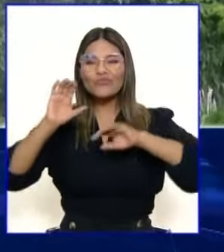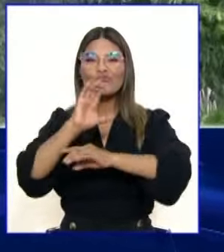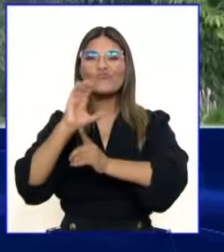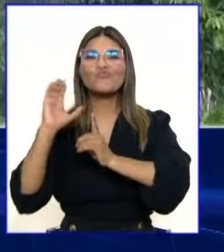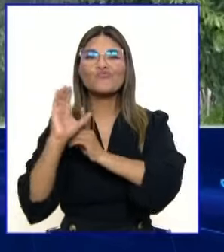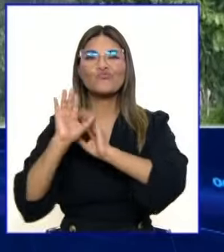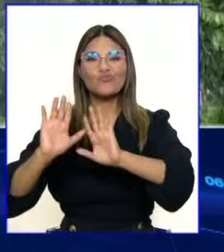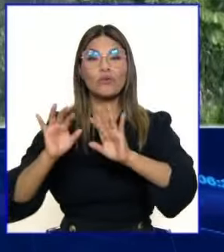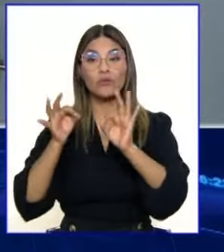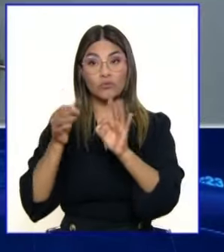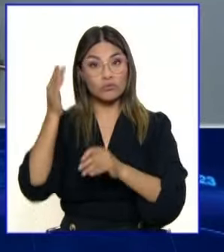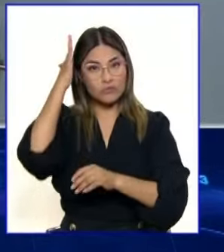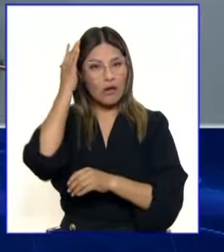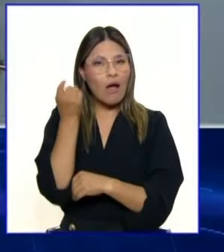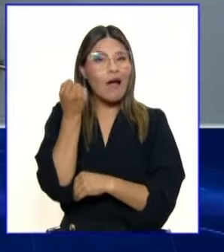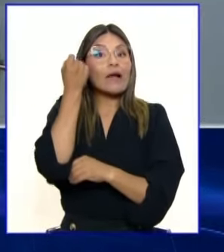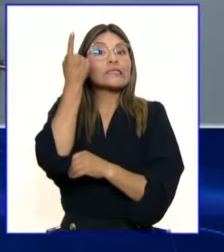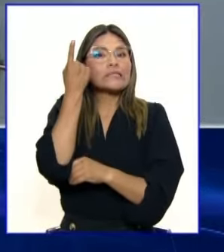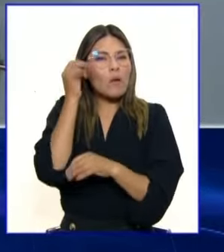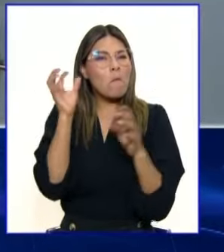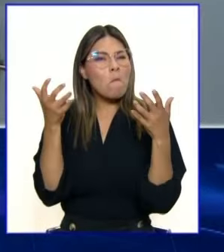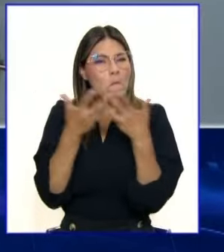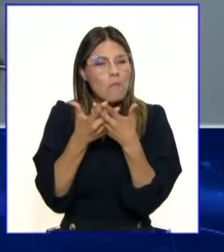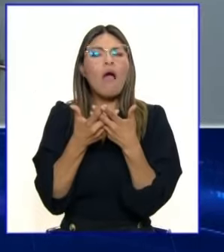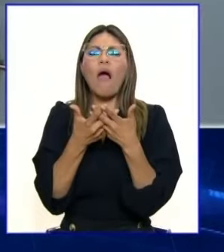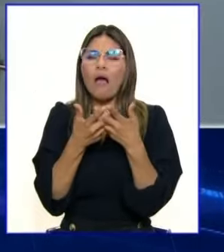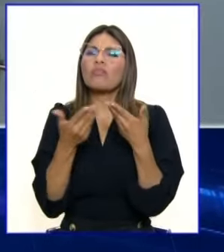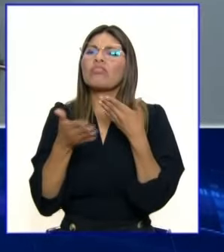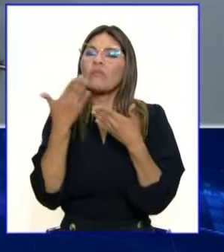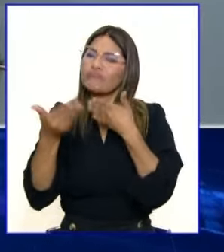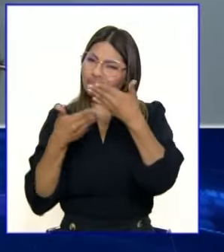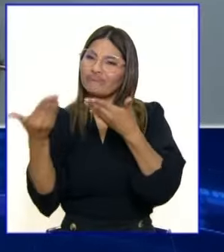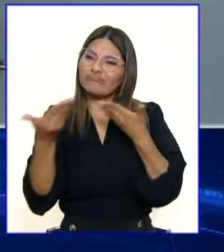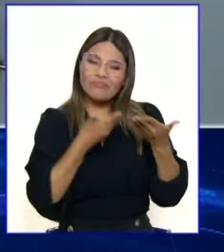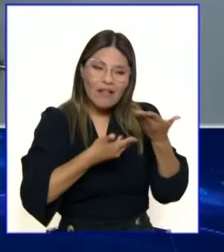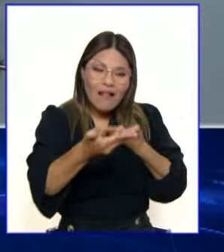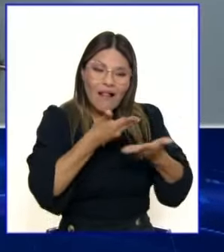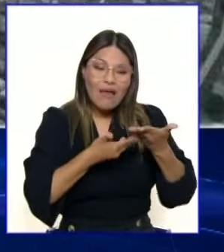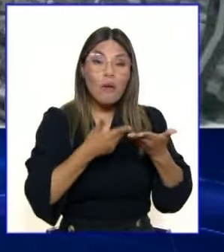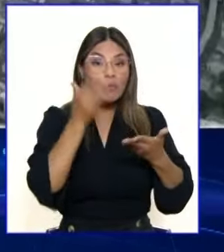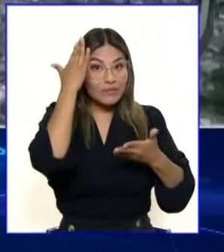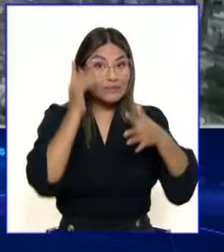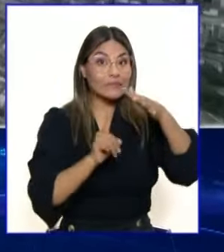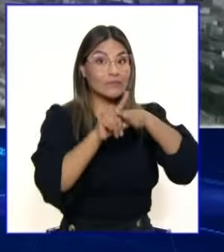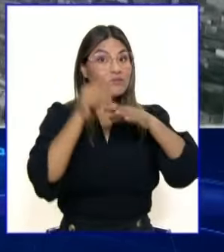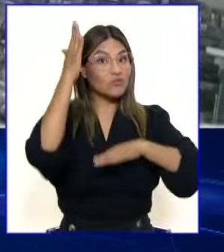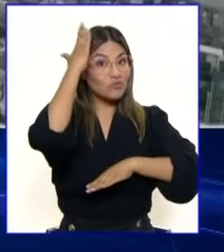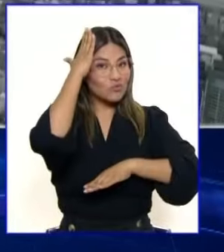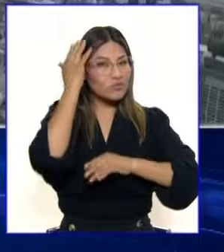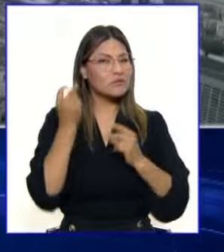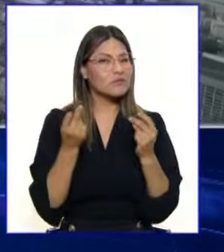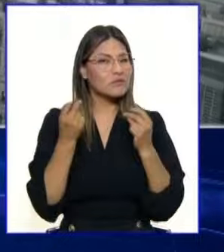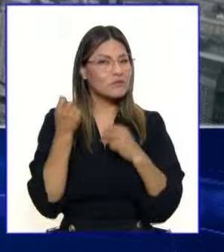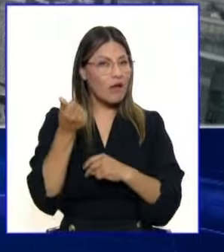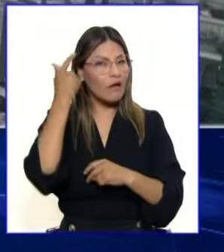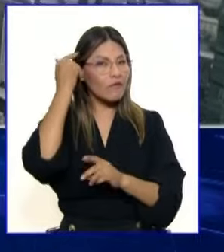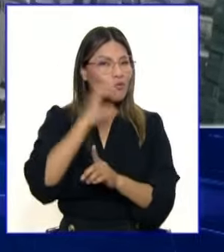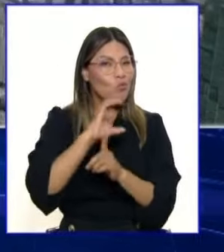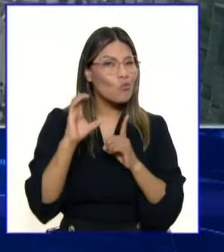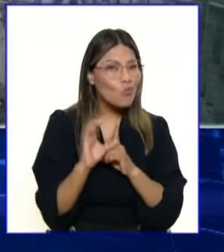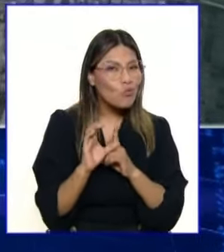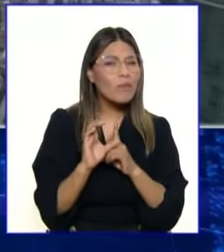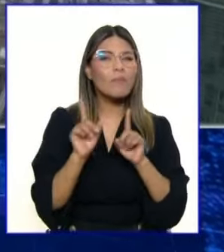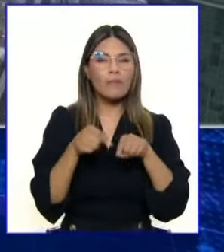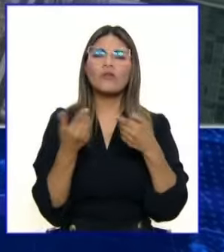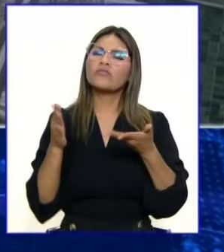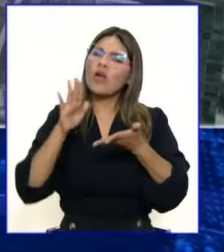y las entiende perfectamente, la negociación puede fluir de manera muy rápida, puede avanzar de manera, digamos, entre comillas,